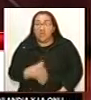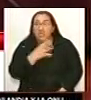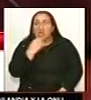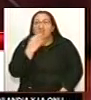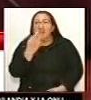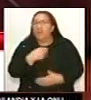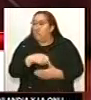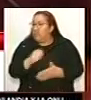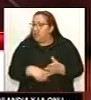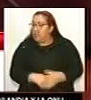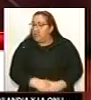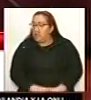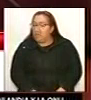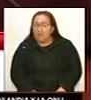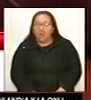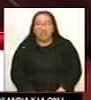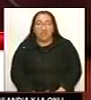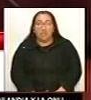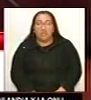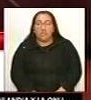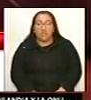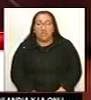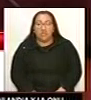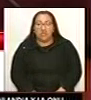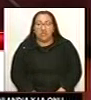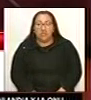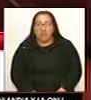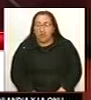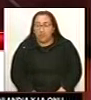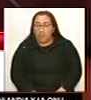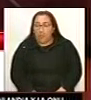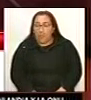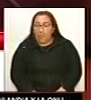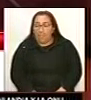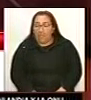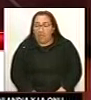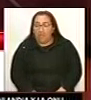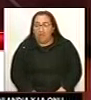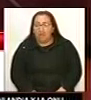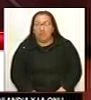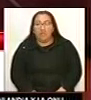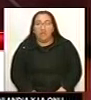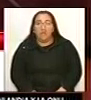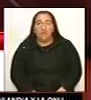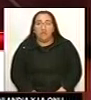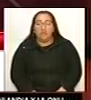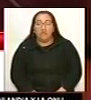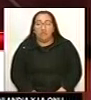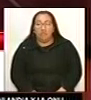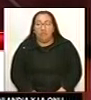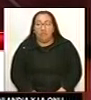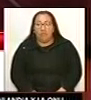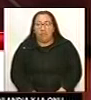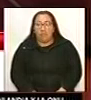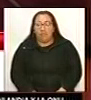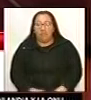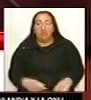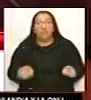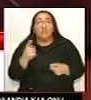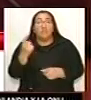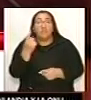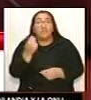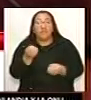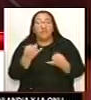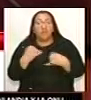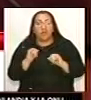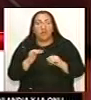ese contrato. Eso ha sido, ahí dice el 1 de marzo, yo he ingresado el 22 de marzo. Pero como gerente le informan de